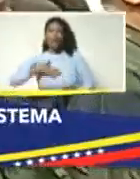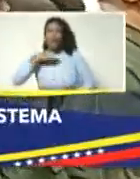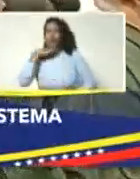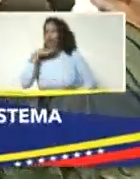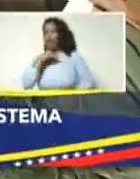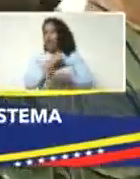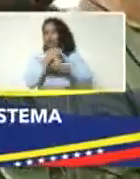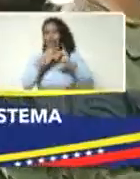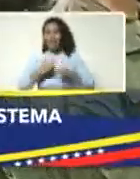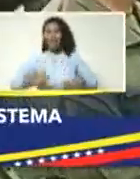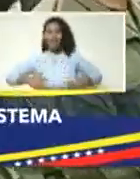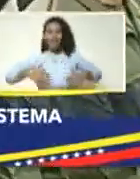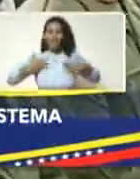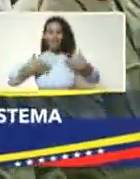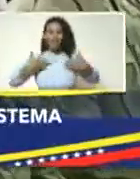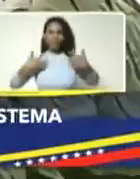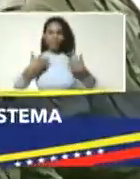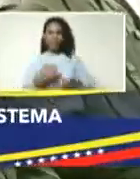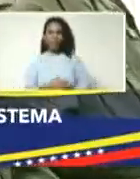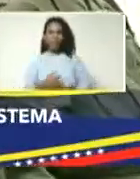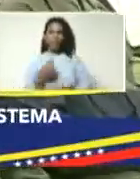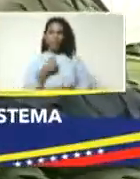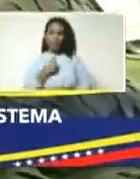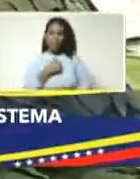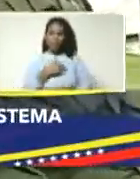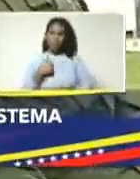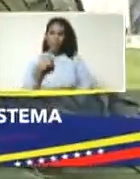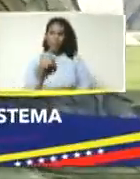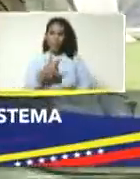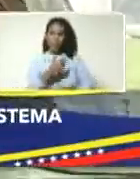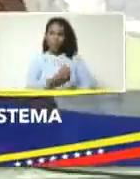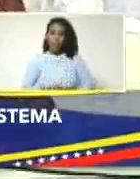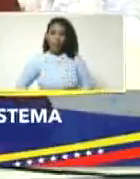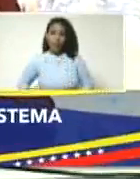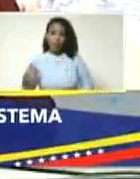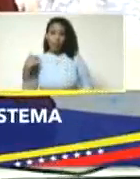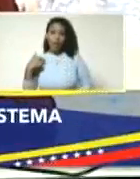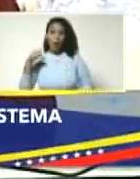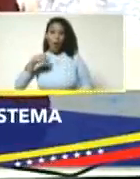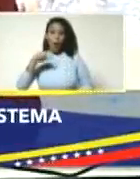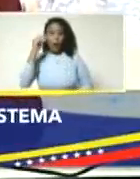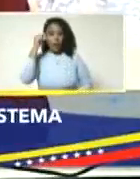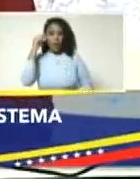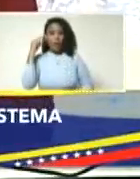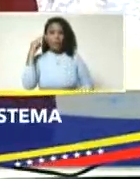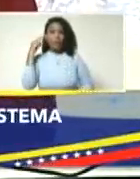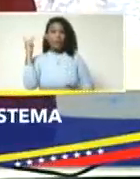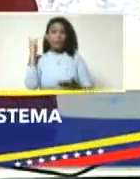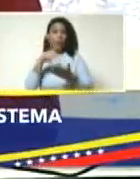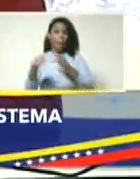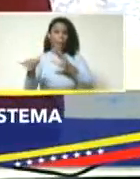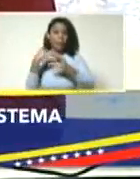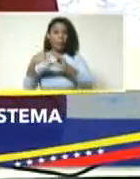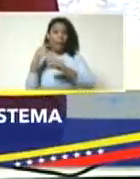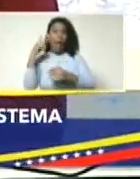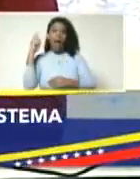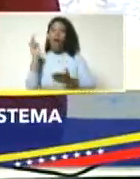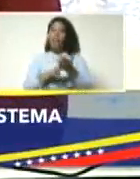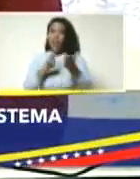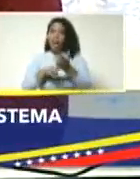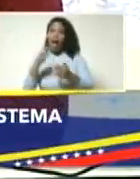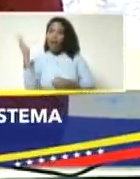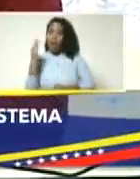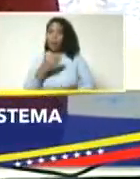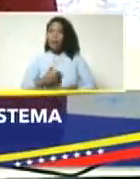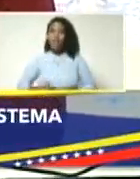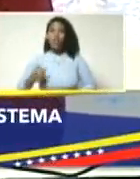alegría, de felicidad. Yo quiero decirle, presidente, que durante el día me llegaban varios mensajes diciendo, es verdad que viene el presidente,